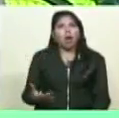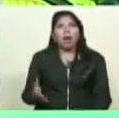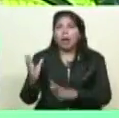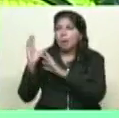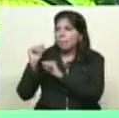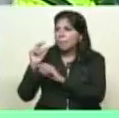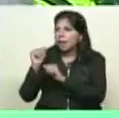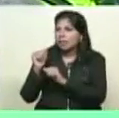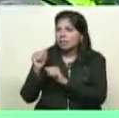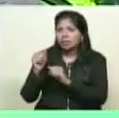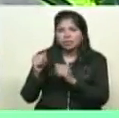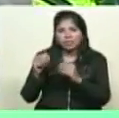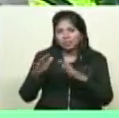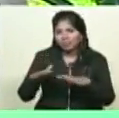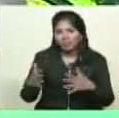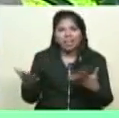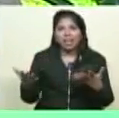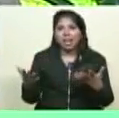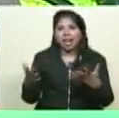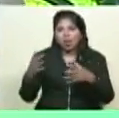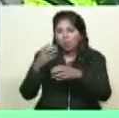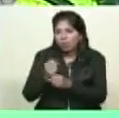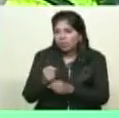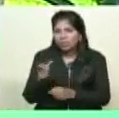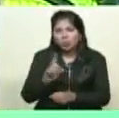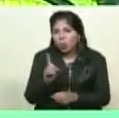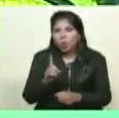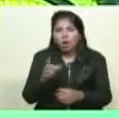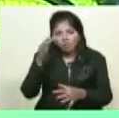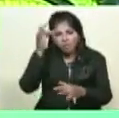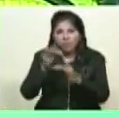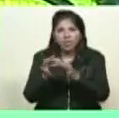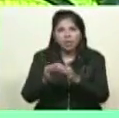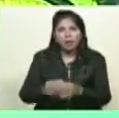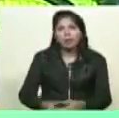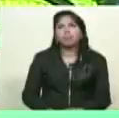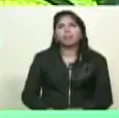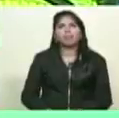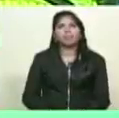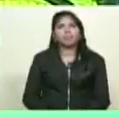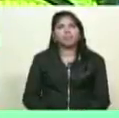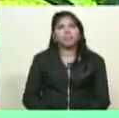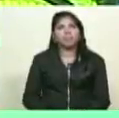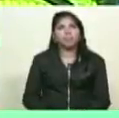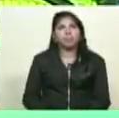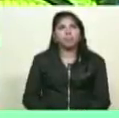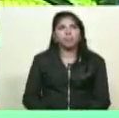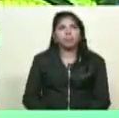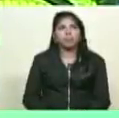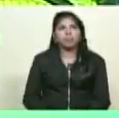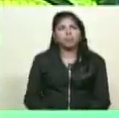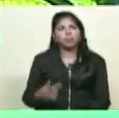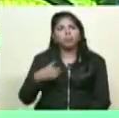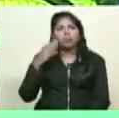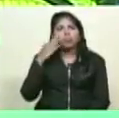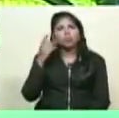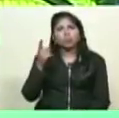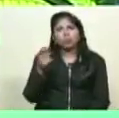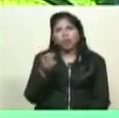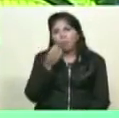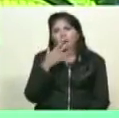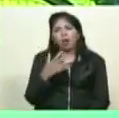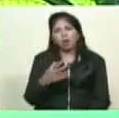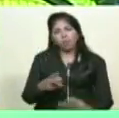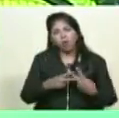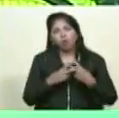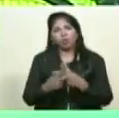más grande que la confianza. La fe en alguien. Tengo fe en la buena voluntad de ustedes. Tengo